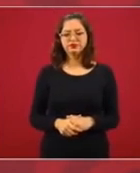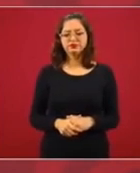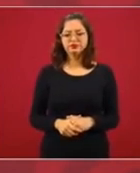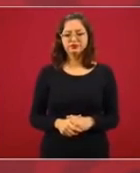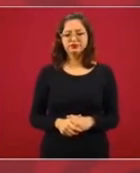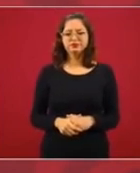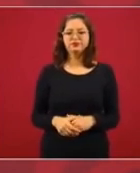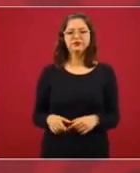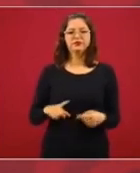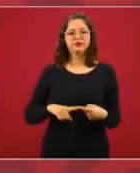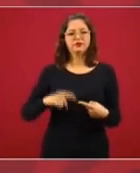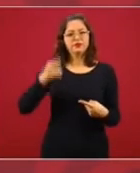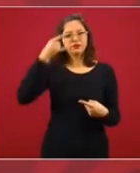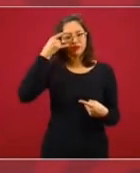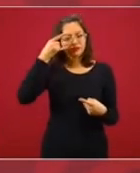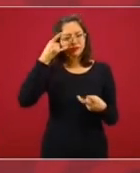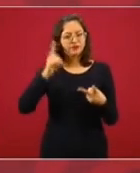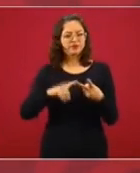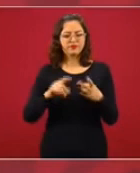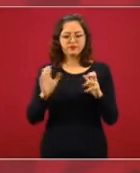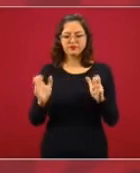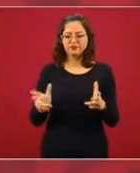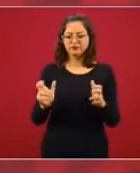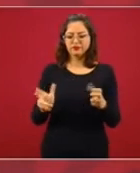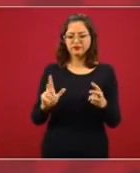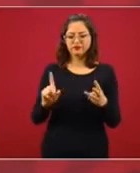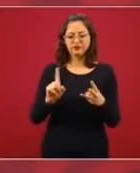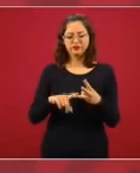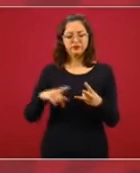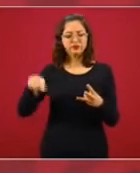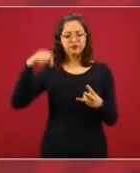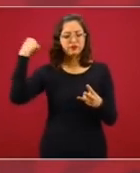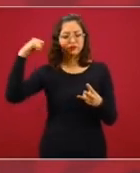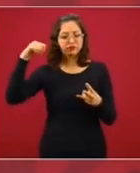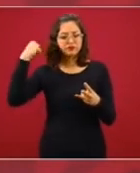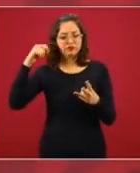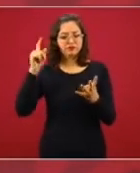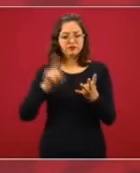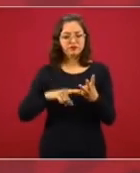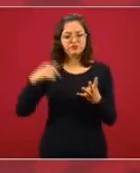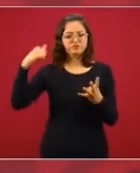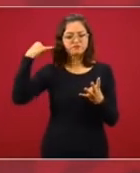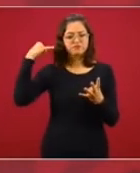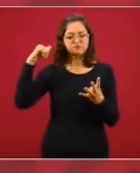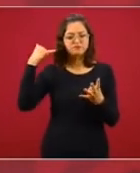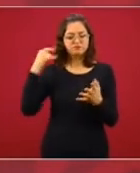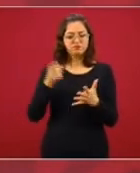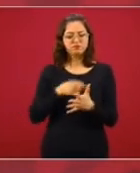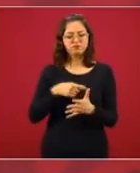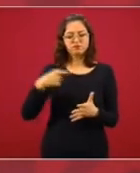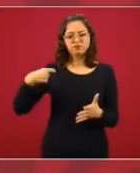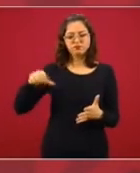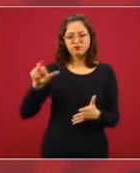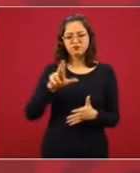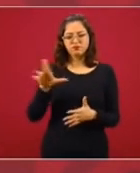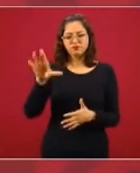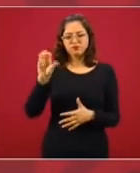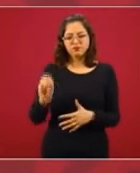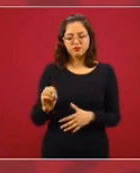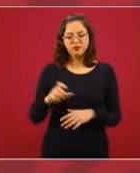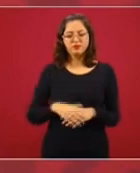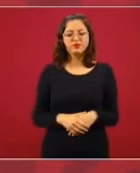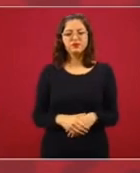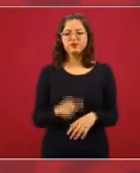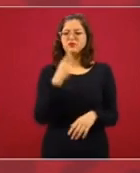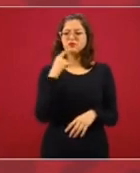En Campeche, en Chiapas, en Tabasco, en Yucatán, en Quintana Roo, los